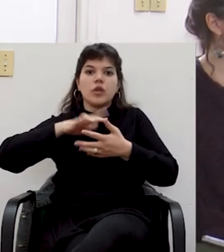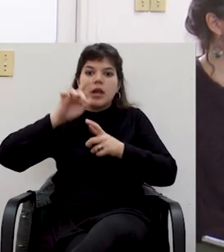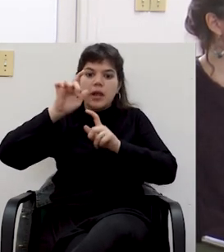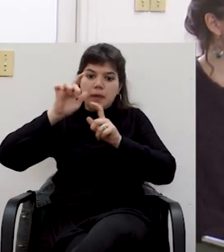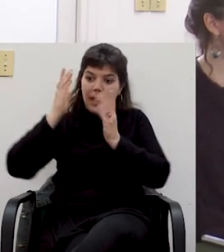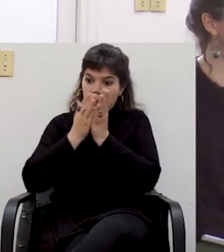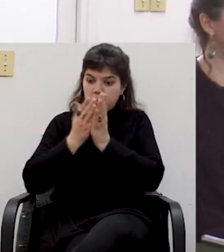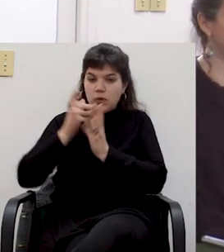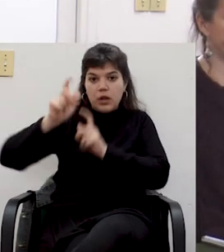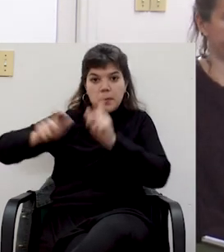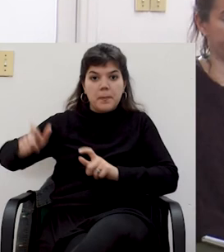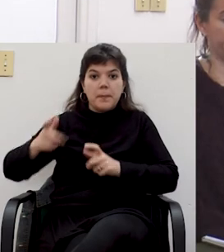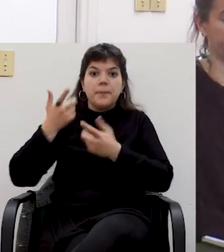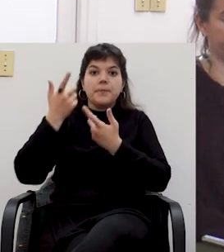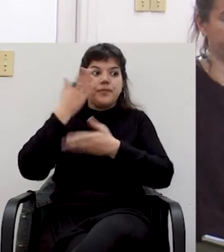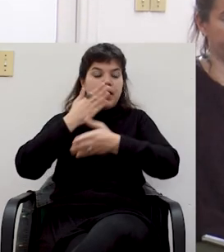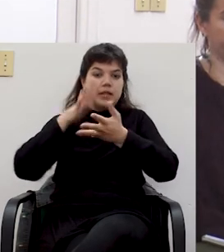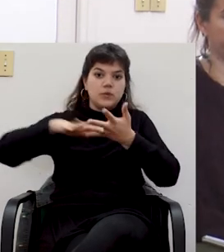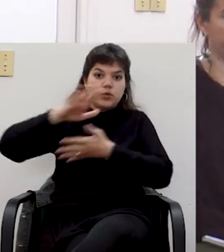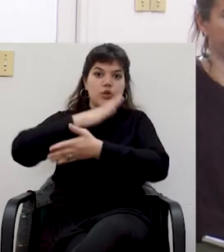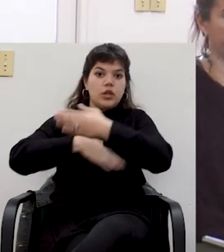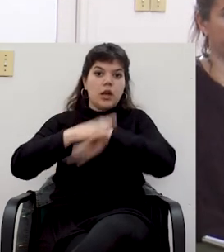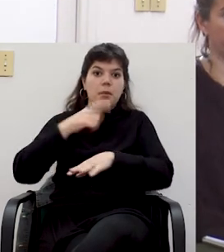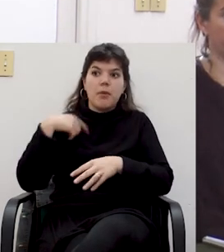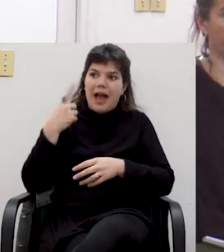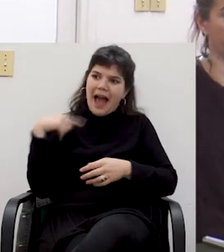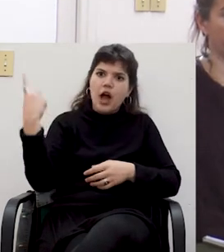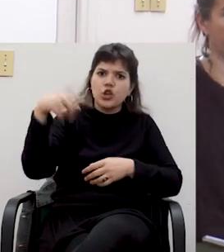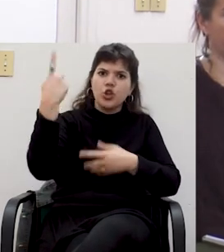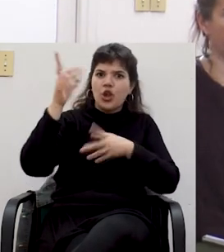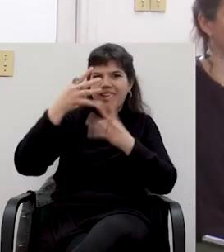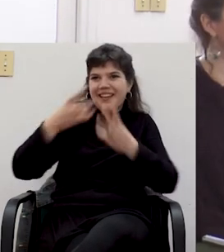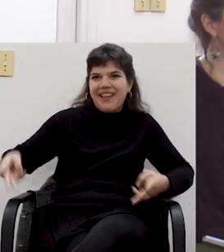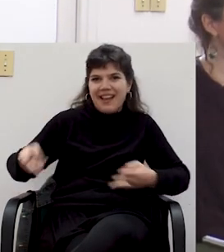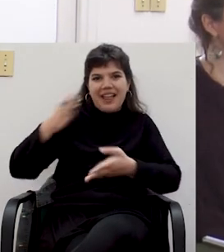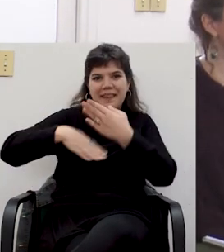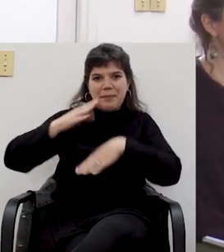la situación de los estudiantes en situación de discapacidad nos discapacita a todos como universidad.